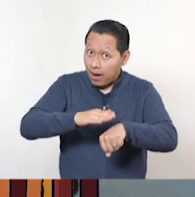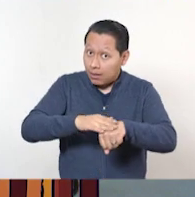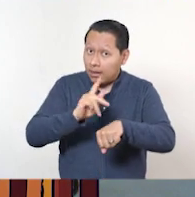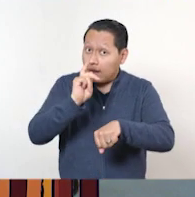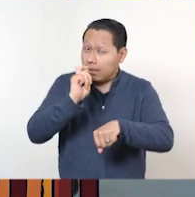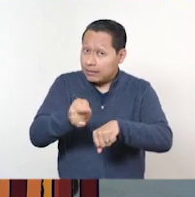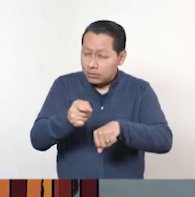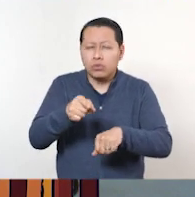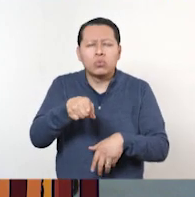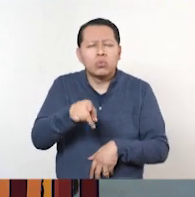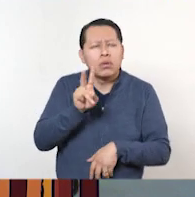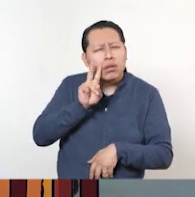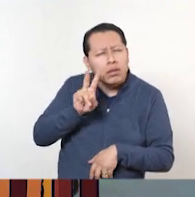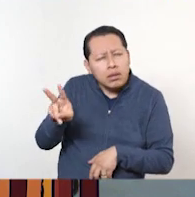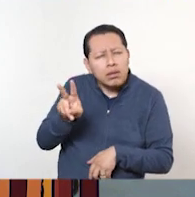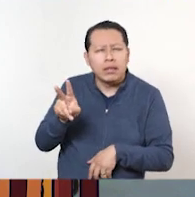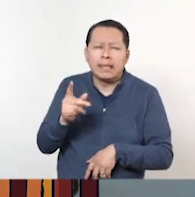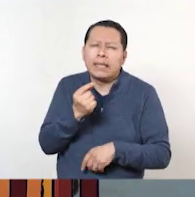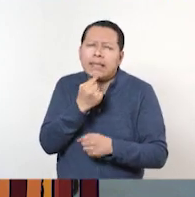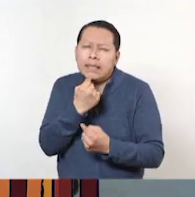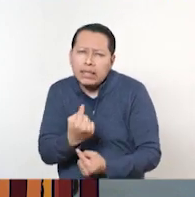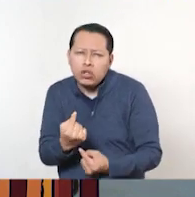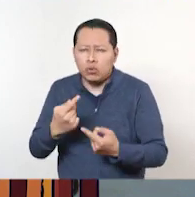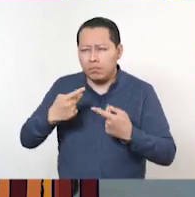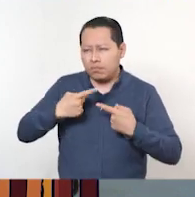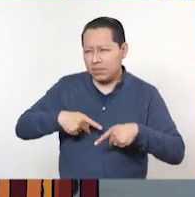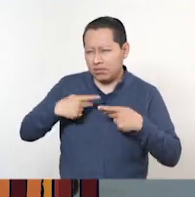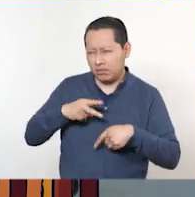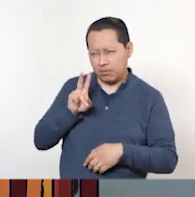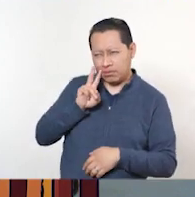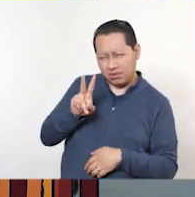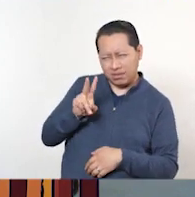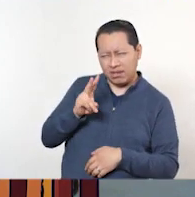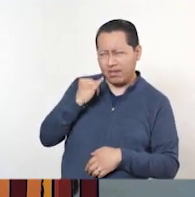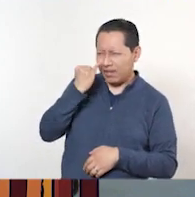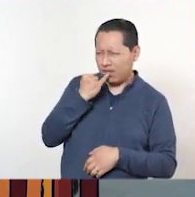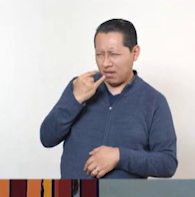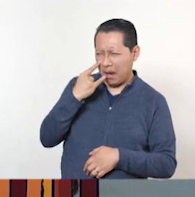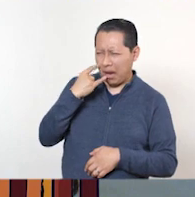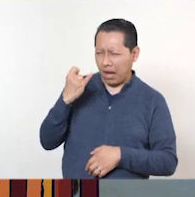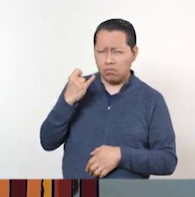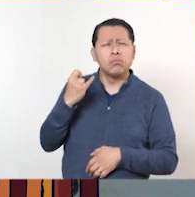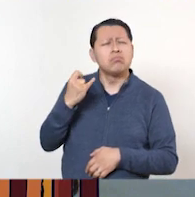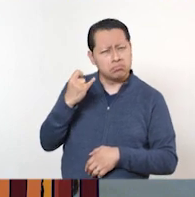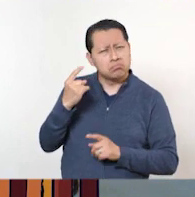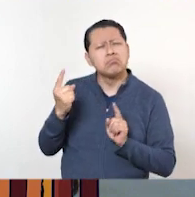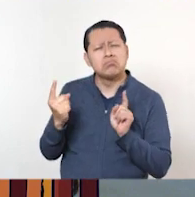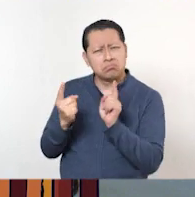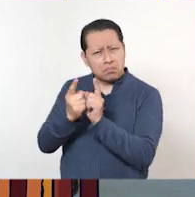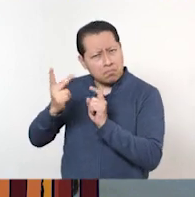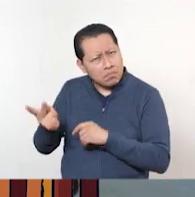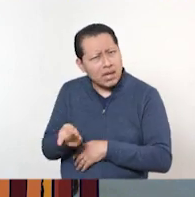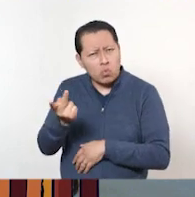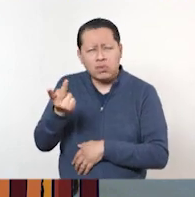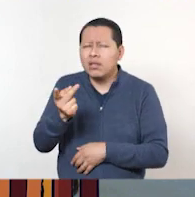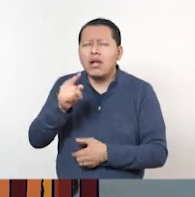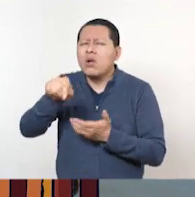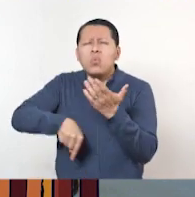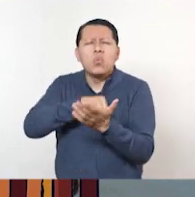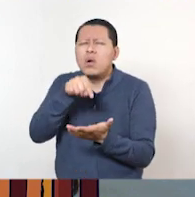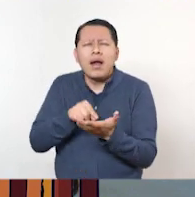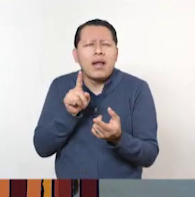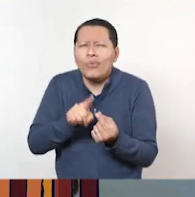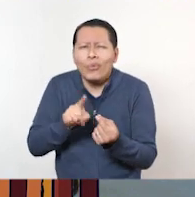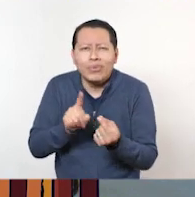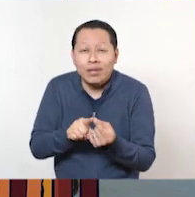que cuando escuches hablar a una niña, niño o persona que te parece medio raro, mejor pregúntale de dónde viene y si sabe hablar una